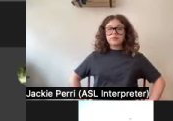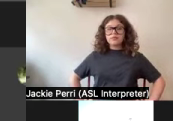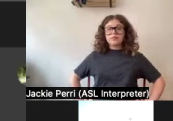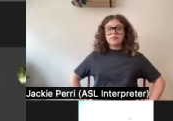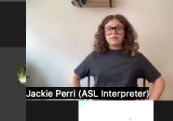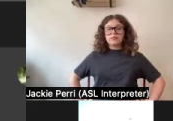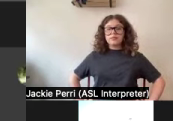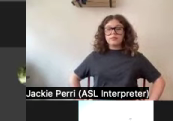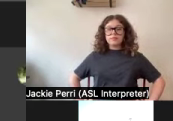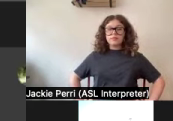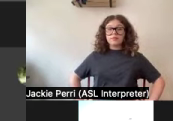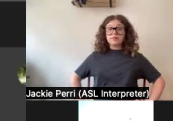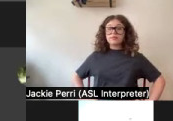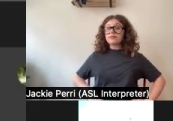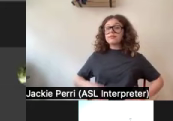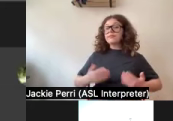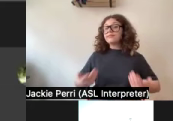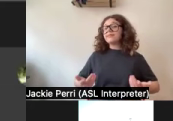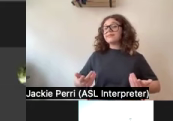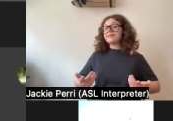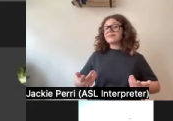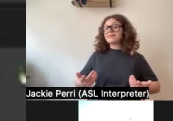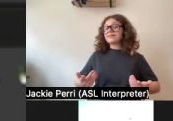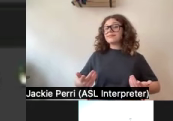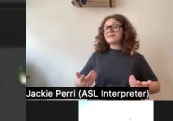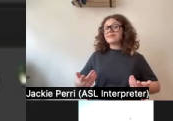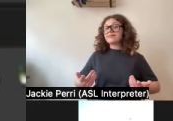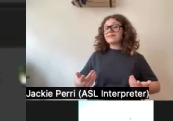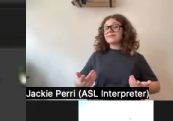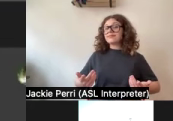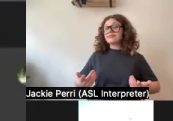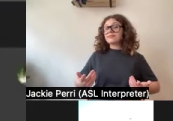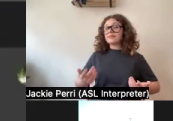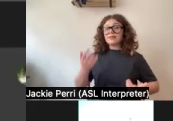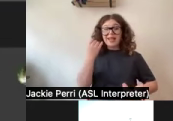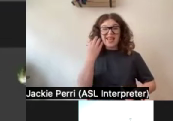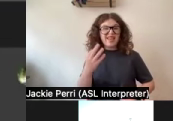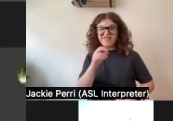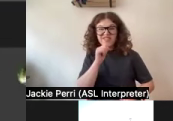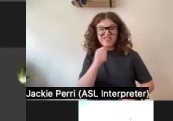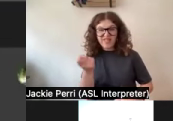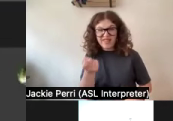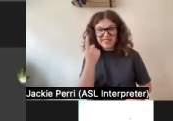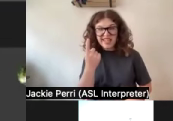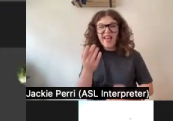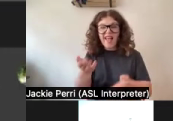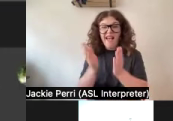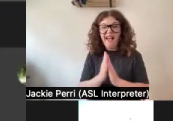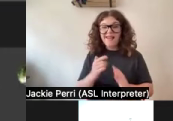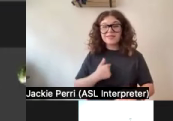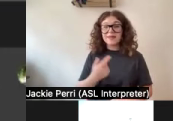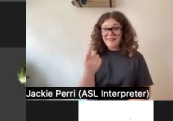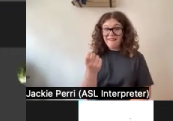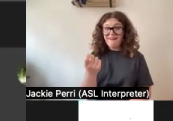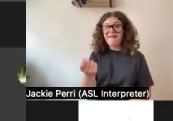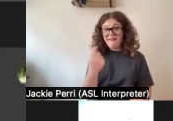Y si no se les quedó muy bien, pueden And if preguntarme otra it's vez y not se los clear, puedo leer otra ask vez me again. I can read it sobre again. cuál es la So